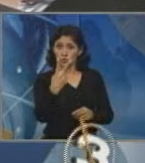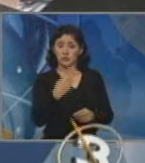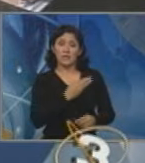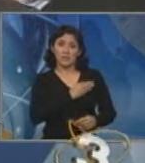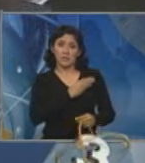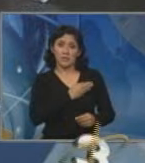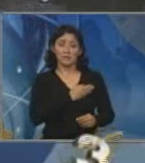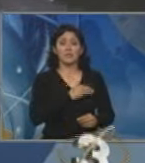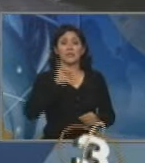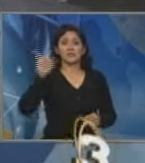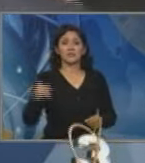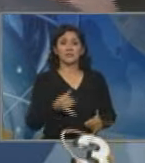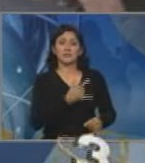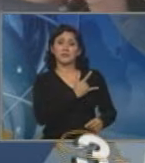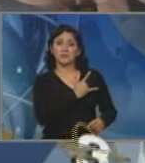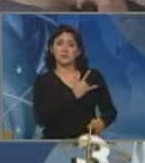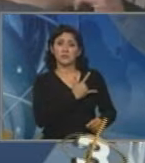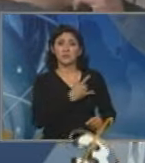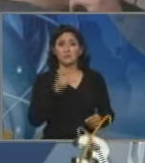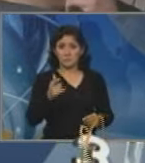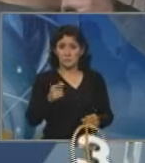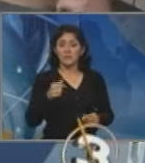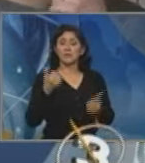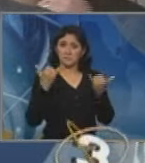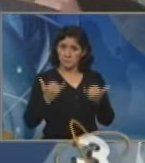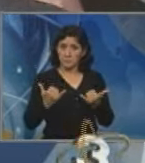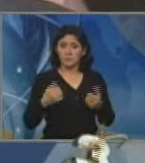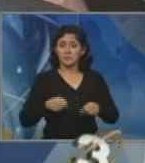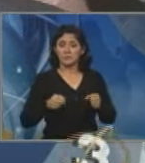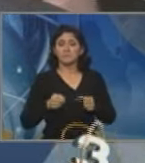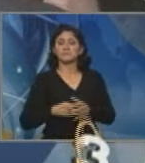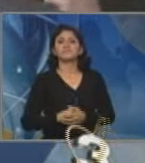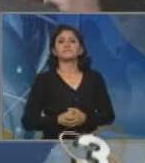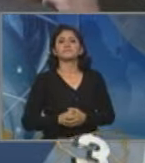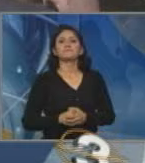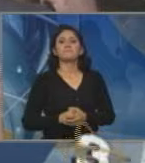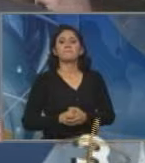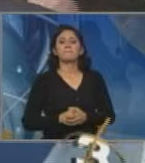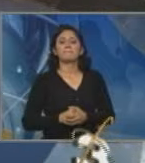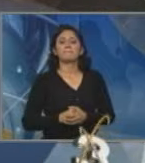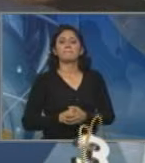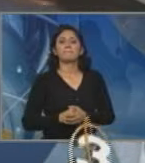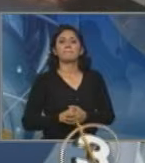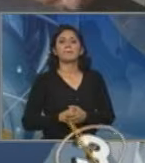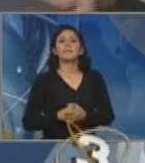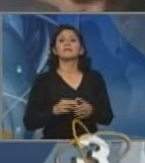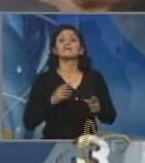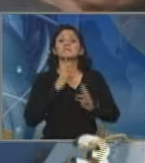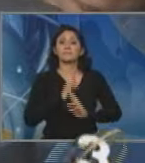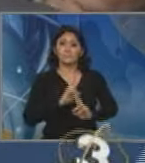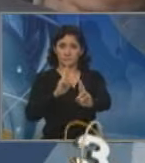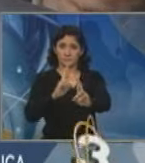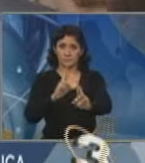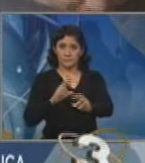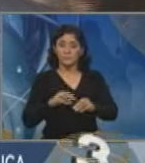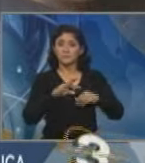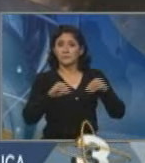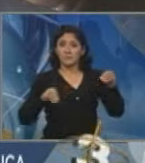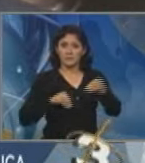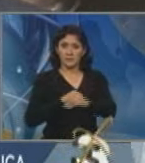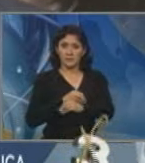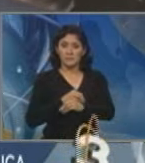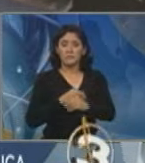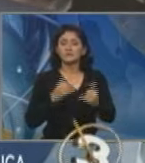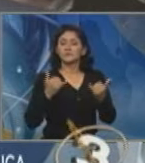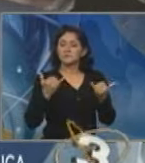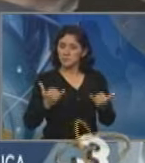población? El proceso de transición debe empezar inmediatamente.